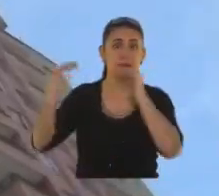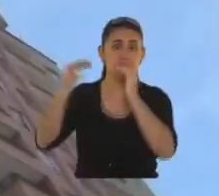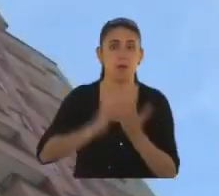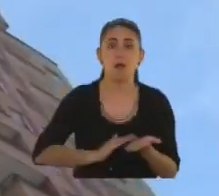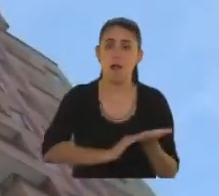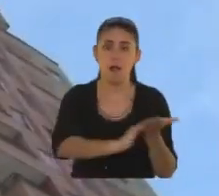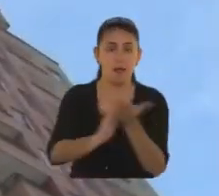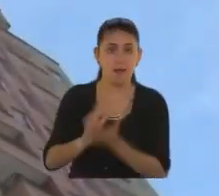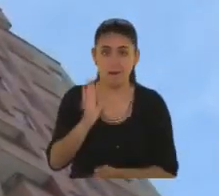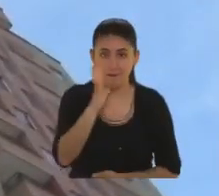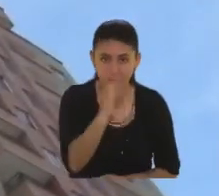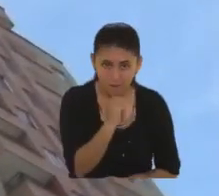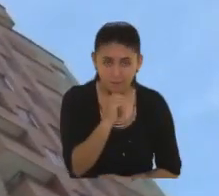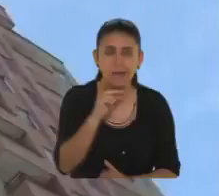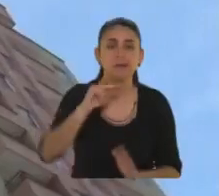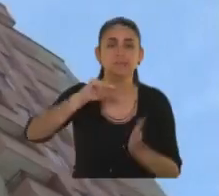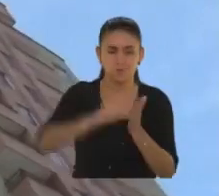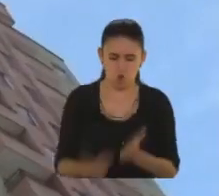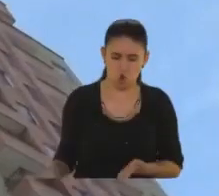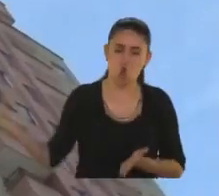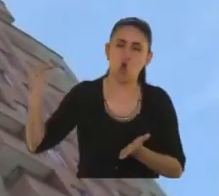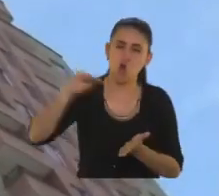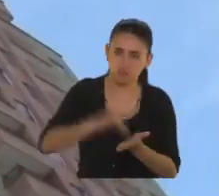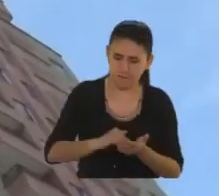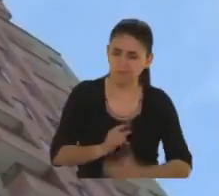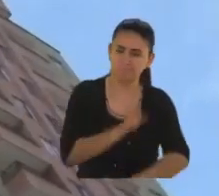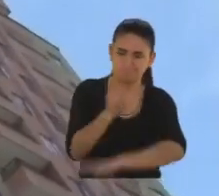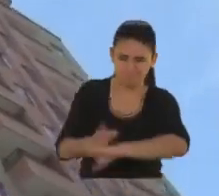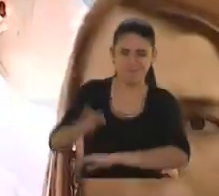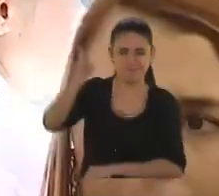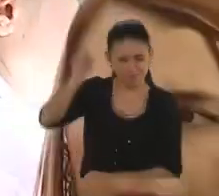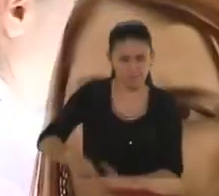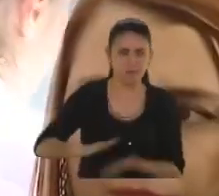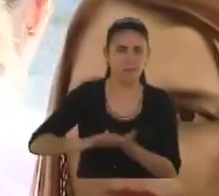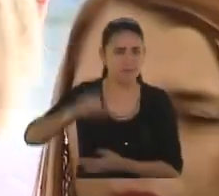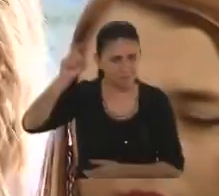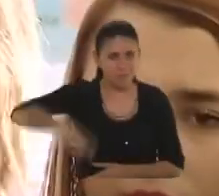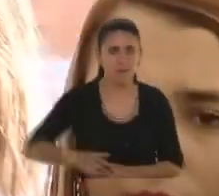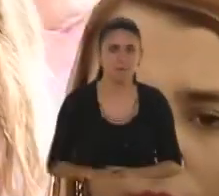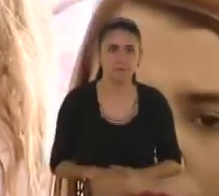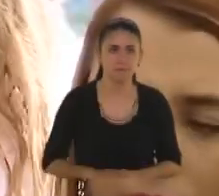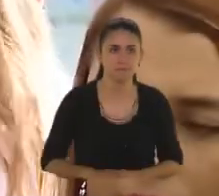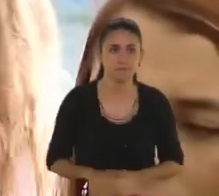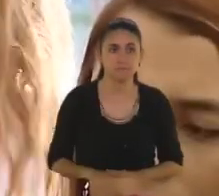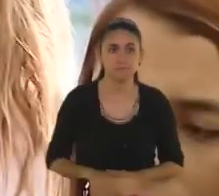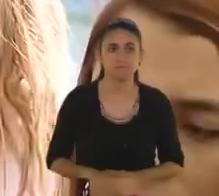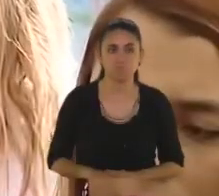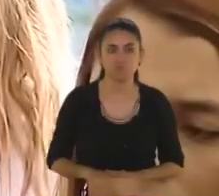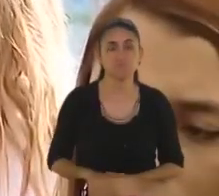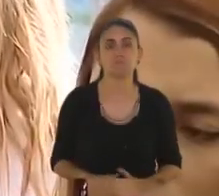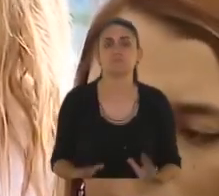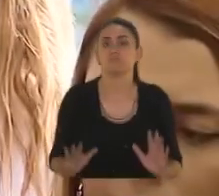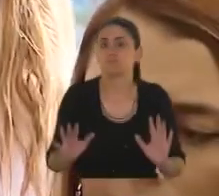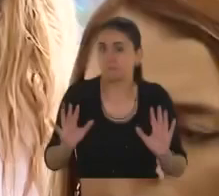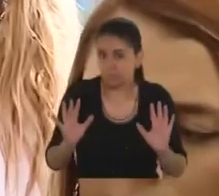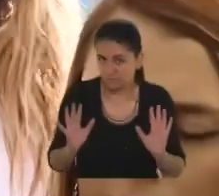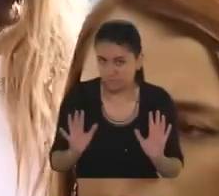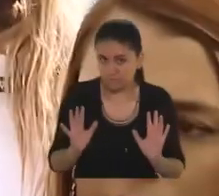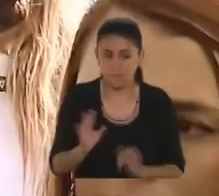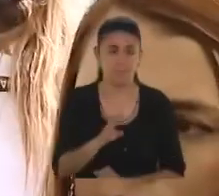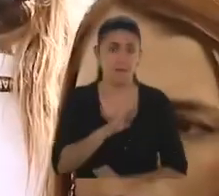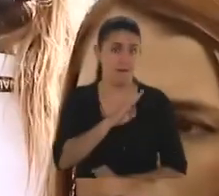Por consiguiente, queda en firme la sentencia inicial. No descartamos que sea entonces la